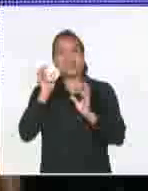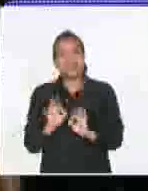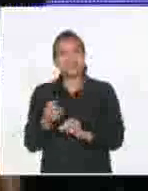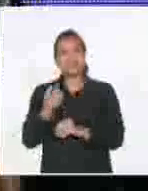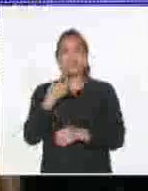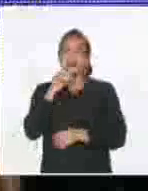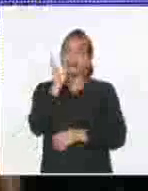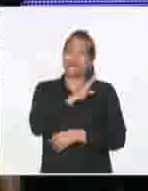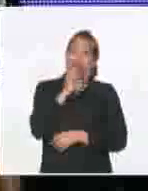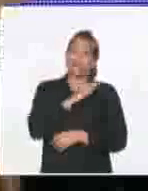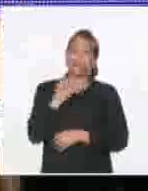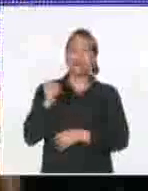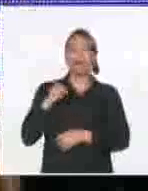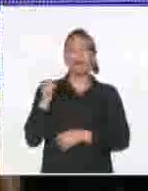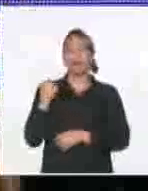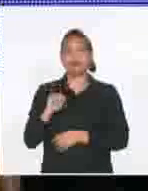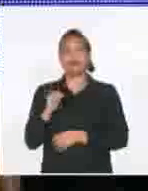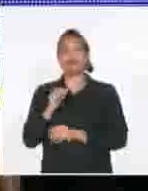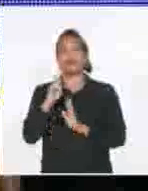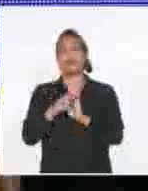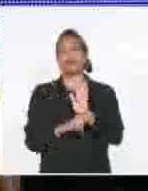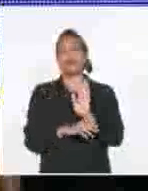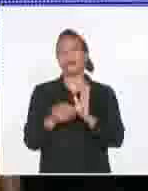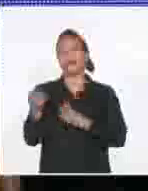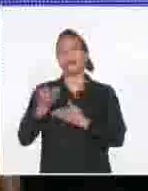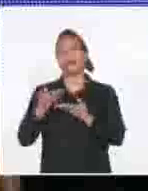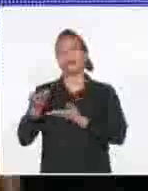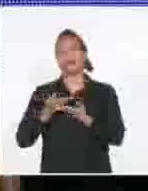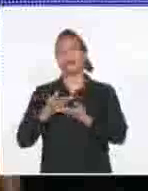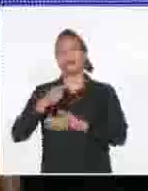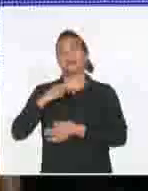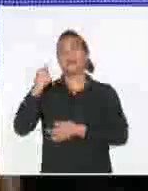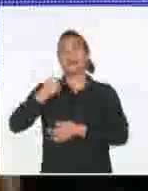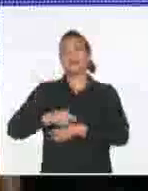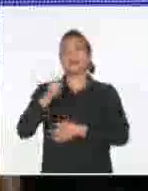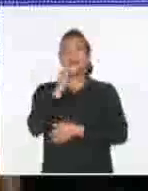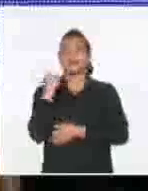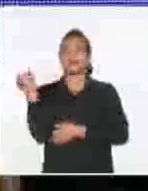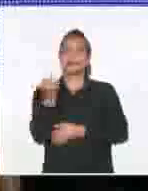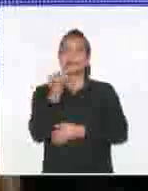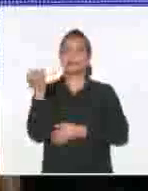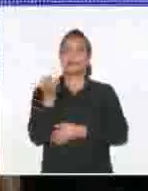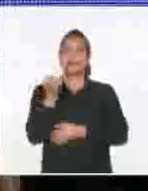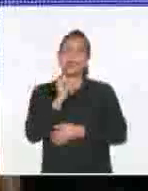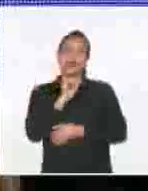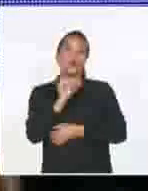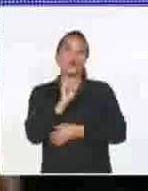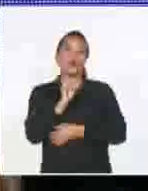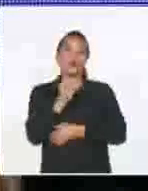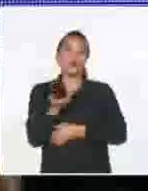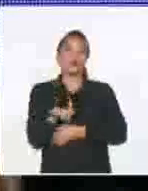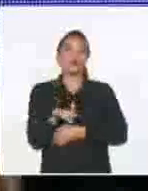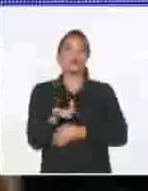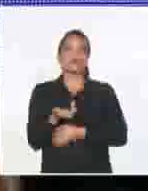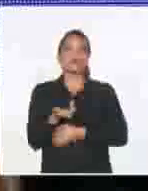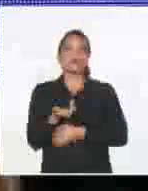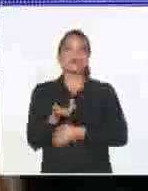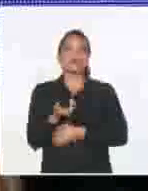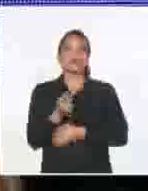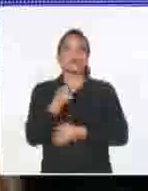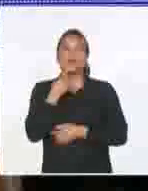de las normas de comercio del derecho internacional, o por el efecto